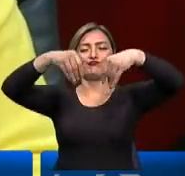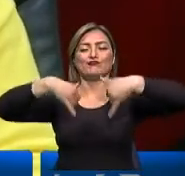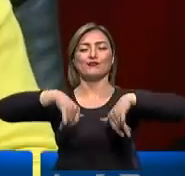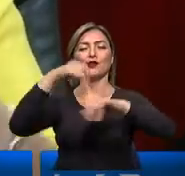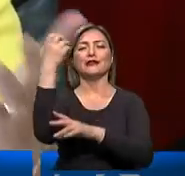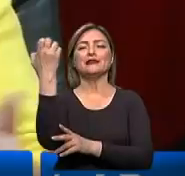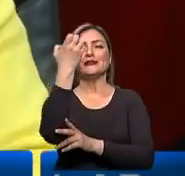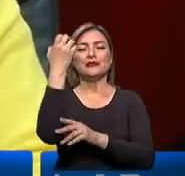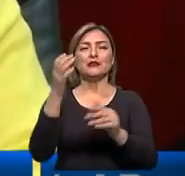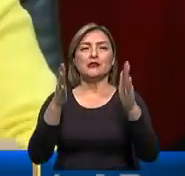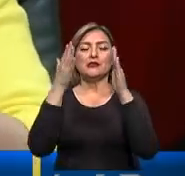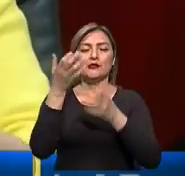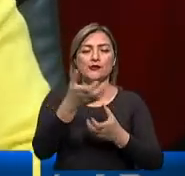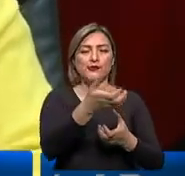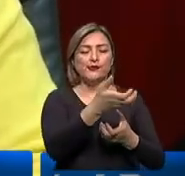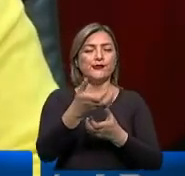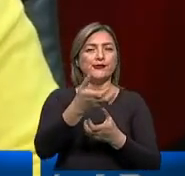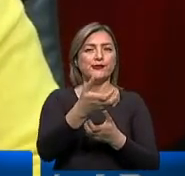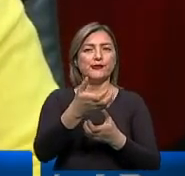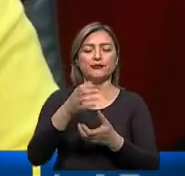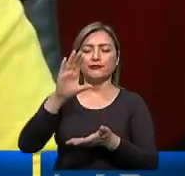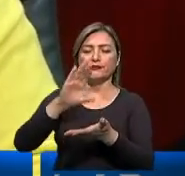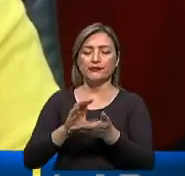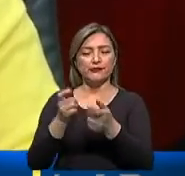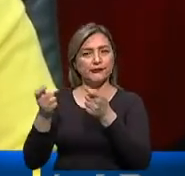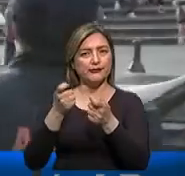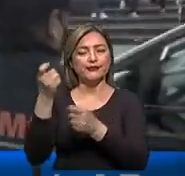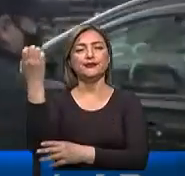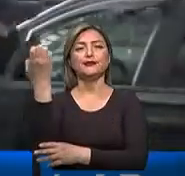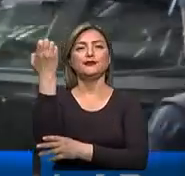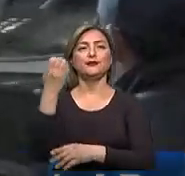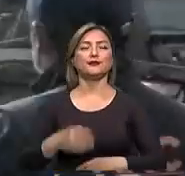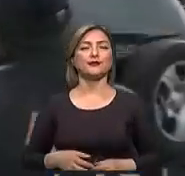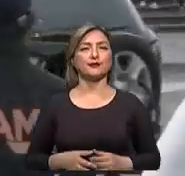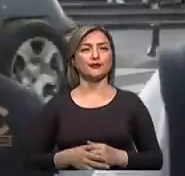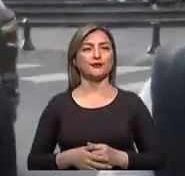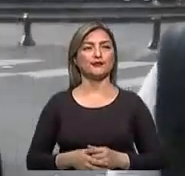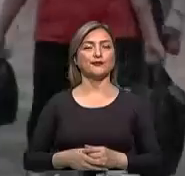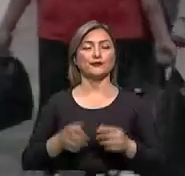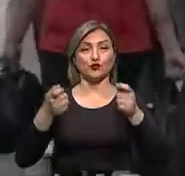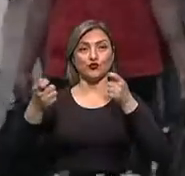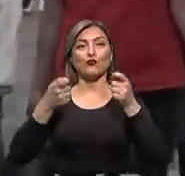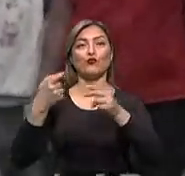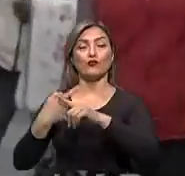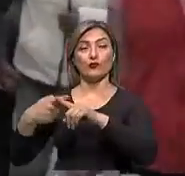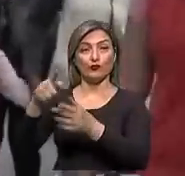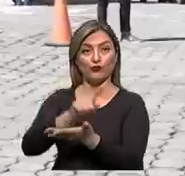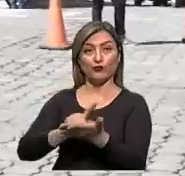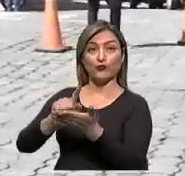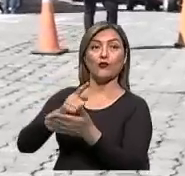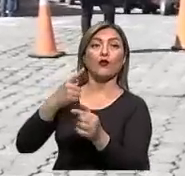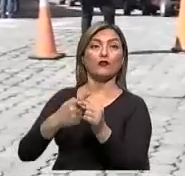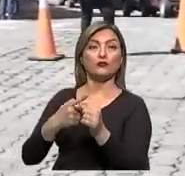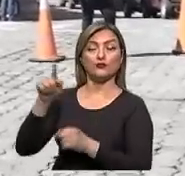a través del cuerpo de bomberos, el centro de operaciones de emergencia. Además, se hicieron operativos en todo el DMQ. Desde